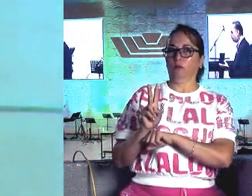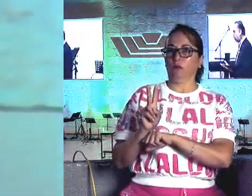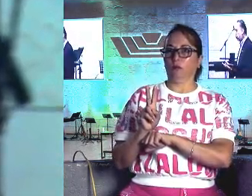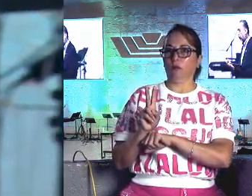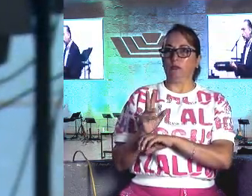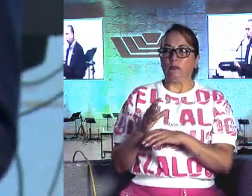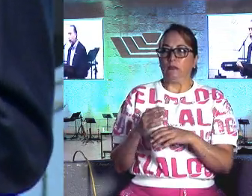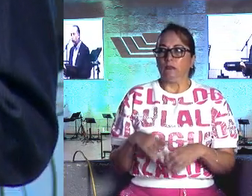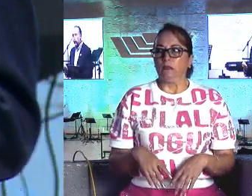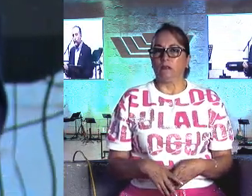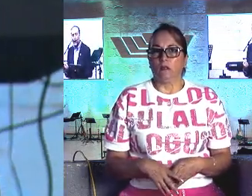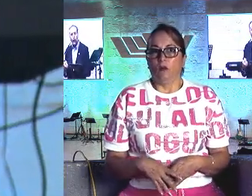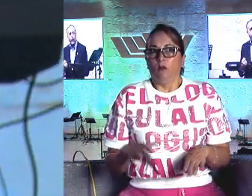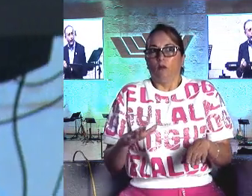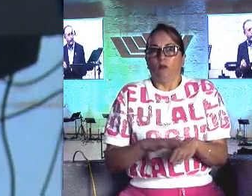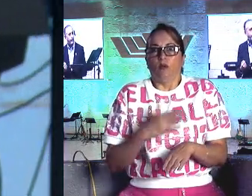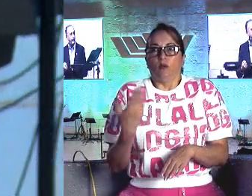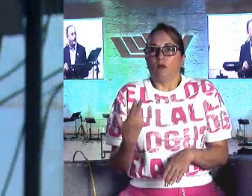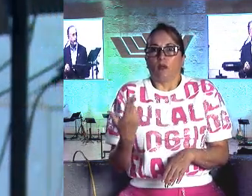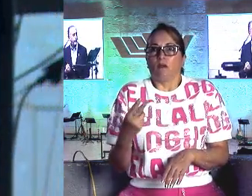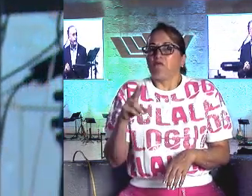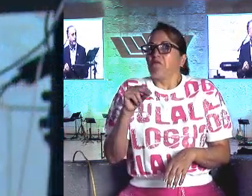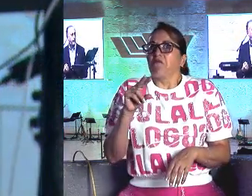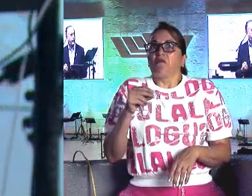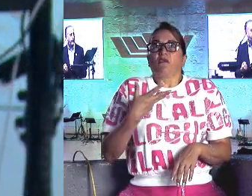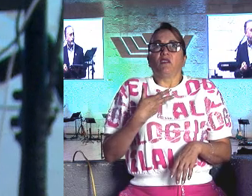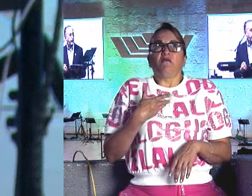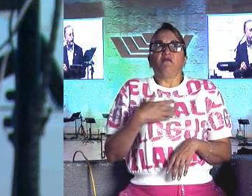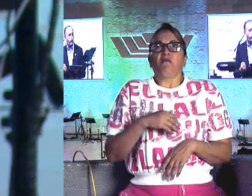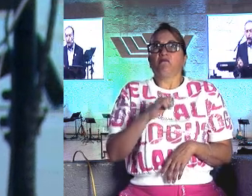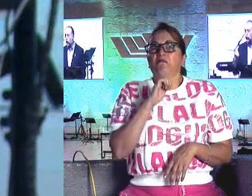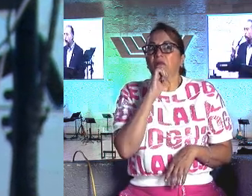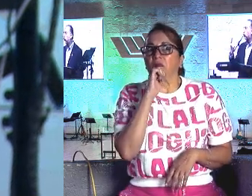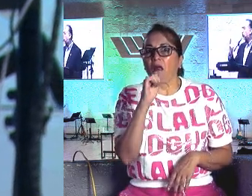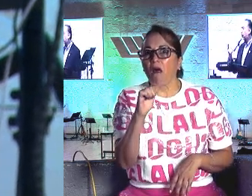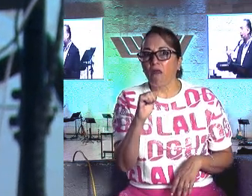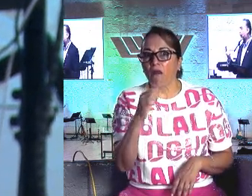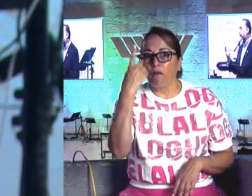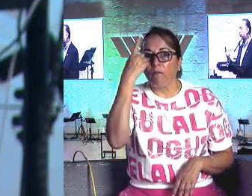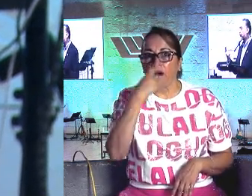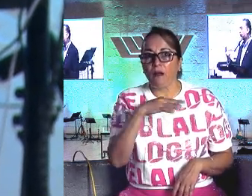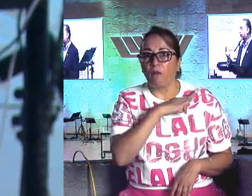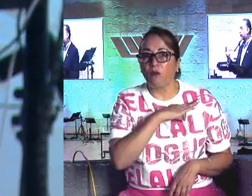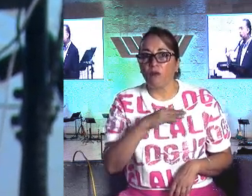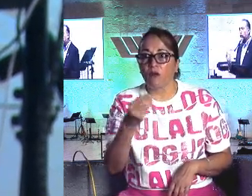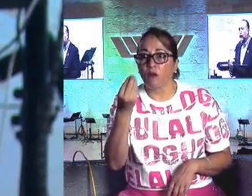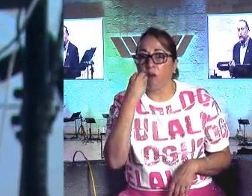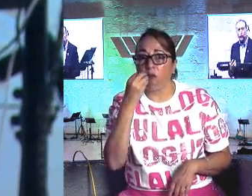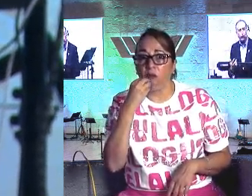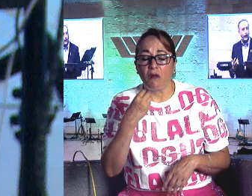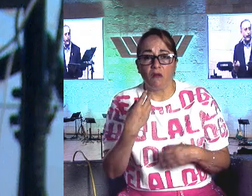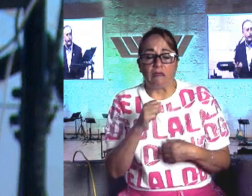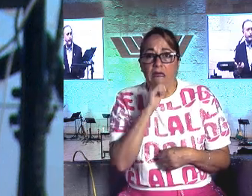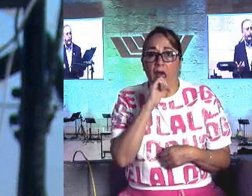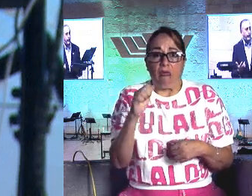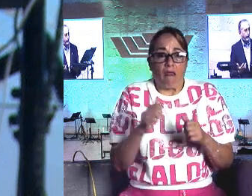dicen, porque no tenemos ni para comer. No tenemos un pan, no tenemos